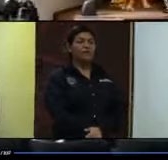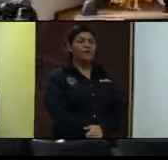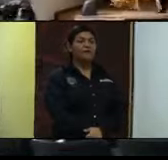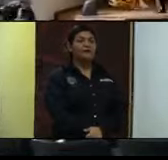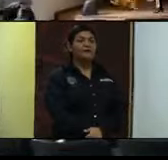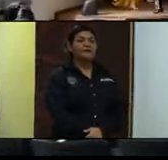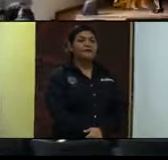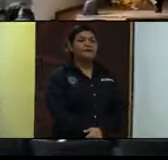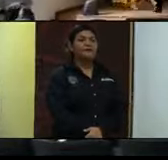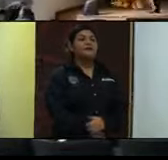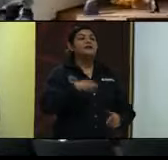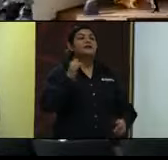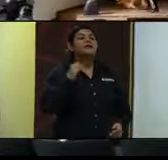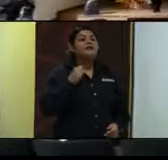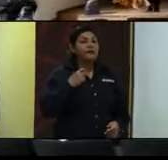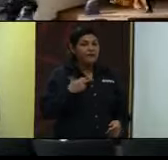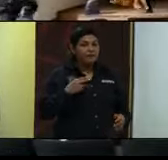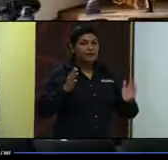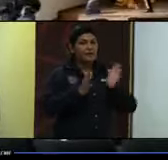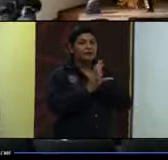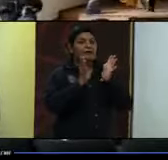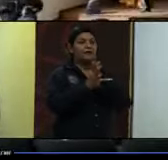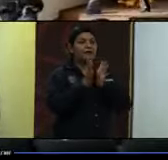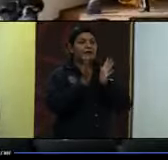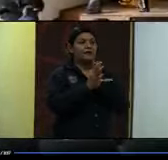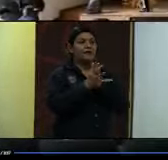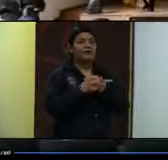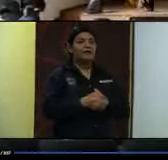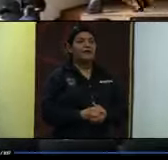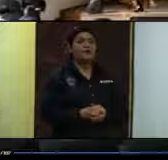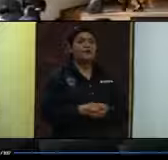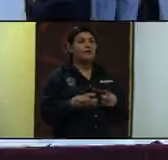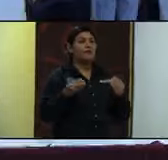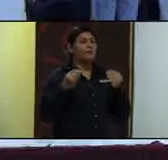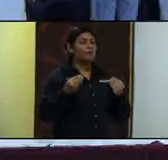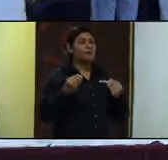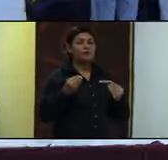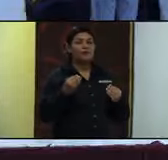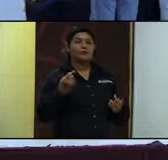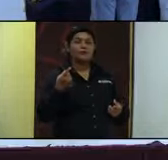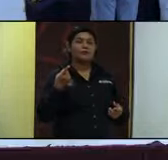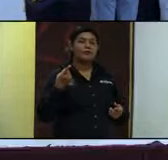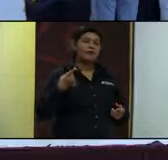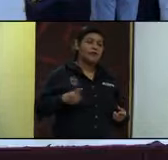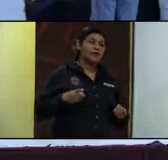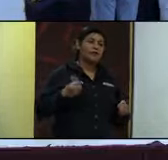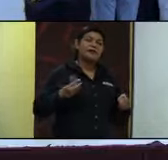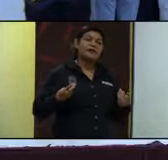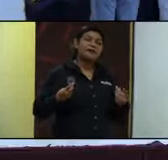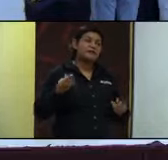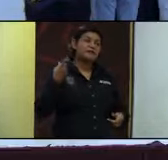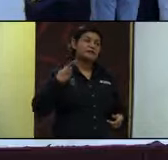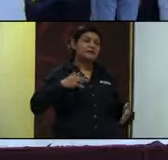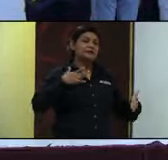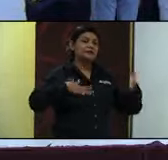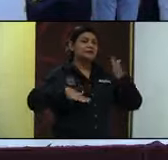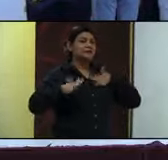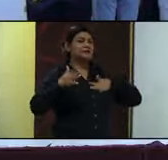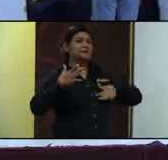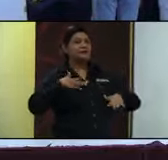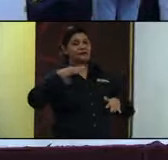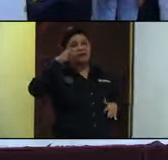Bien, también participamos en una competencia muy demandante, desgastante también físicamente y